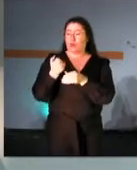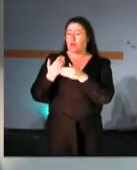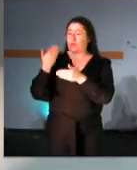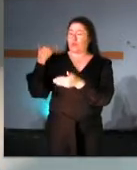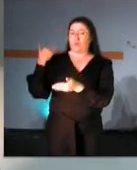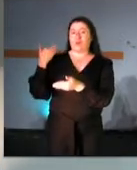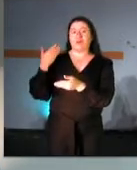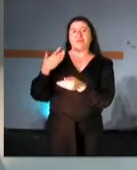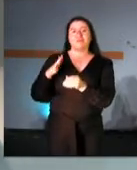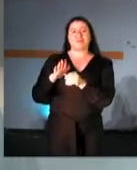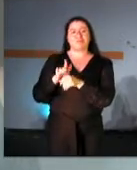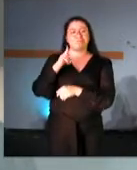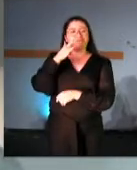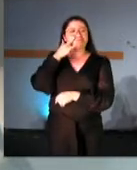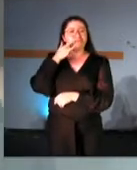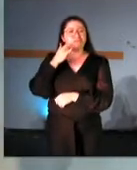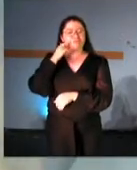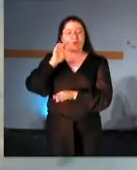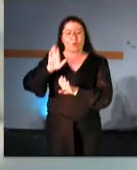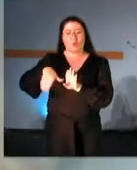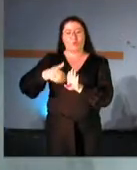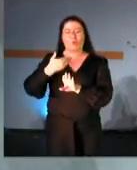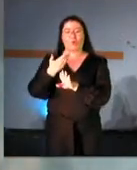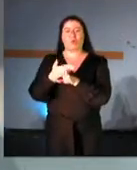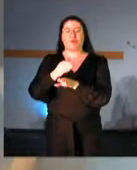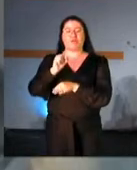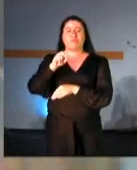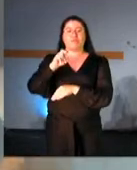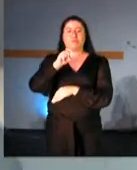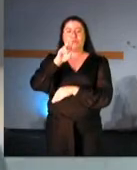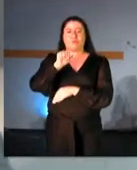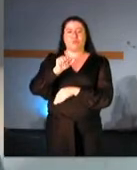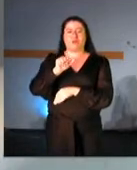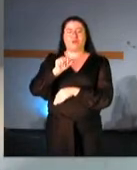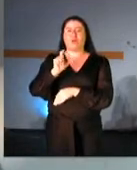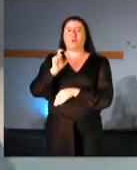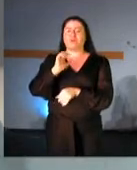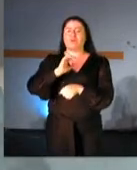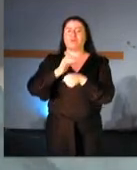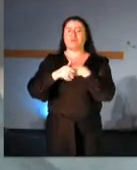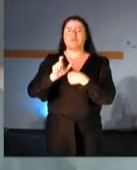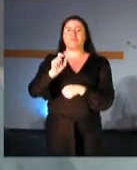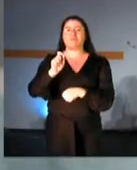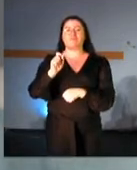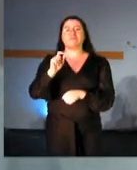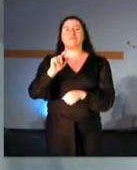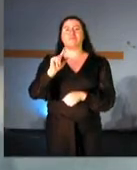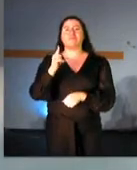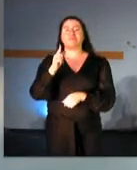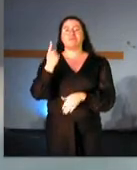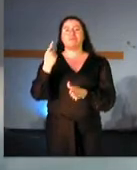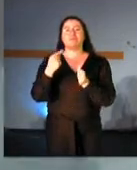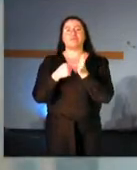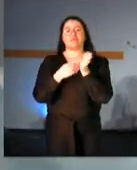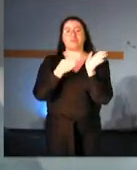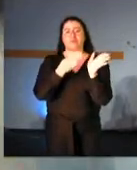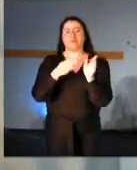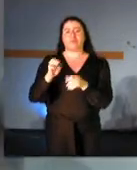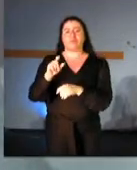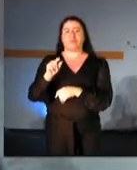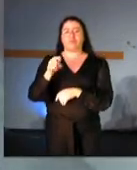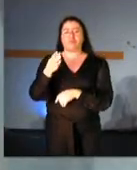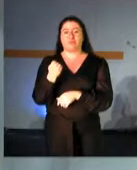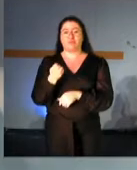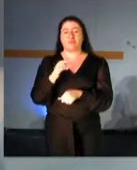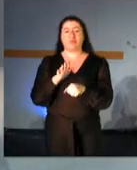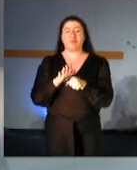del pueblo nicaragüense contra Somoza, culminando el 20 de julio de 1979 con la última victoria